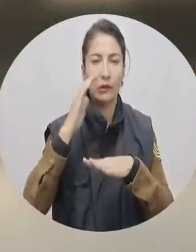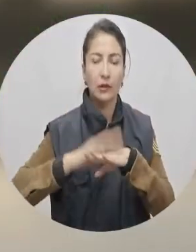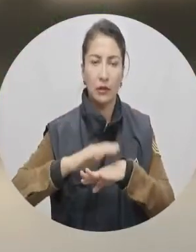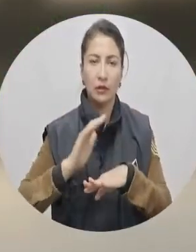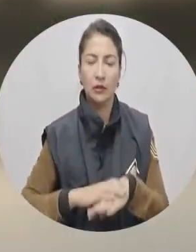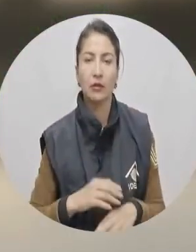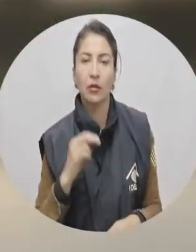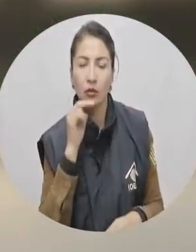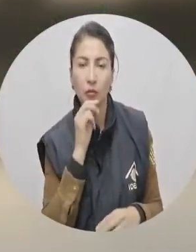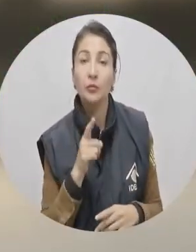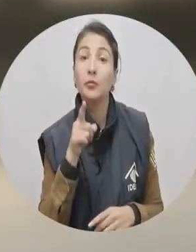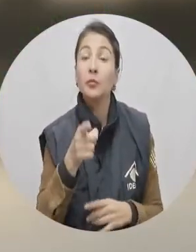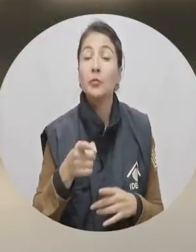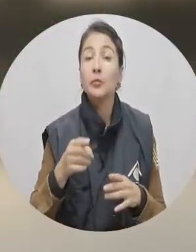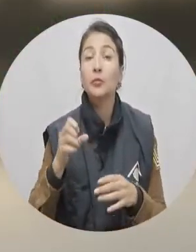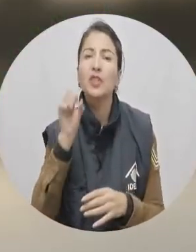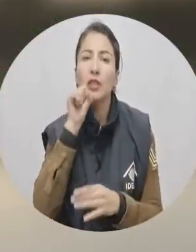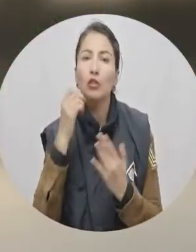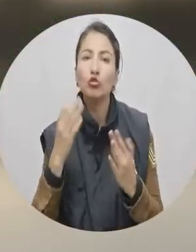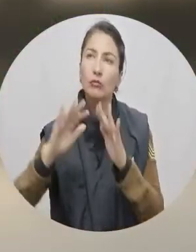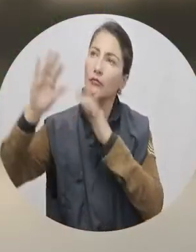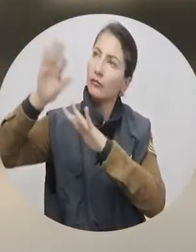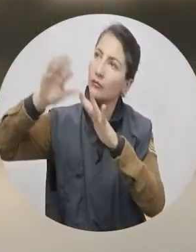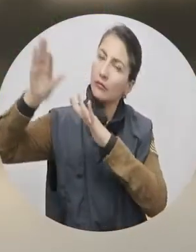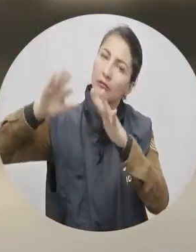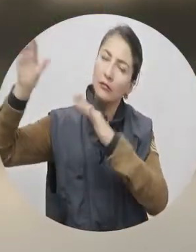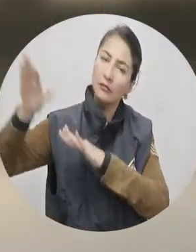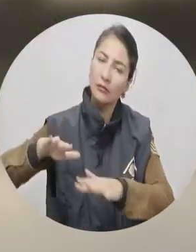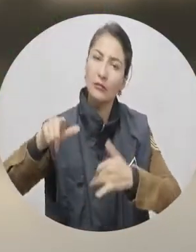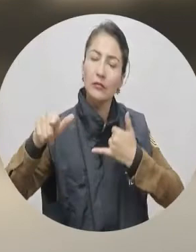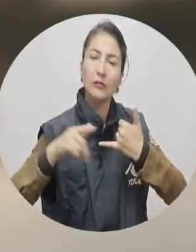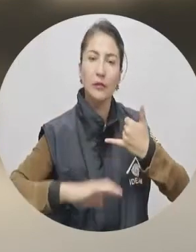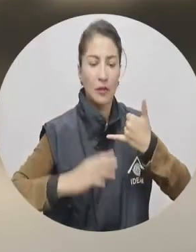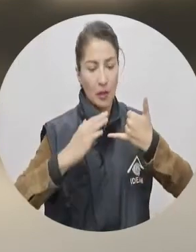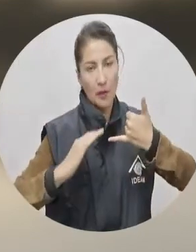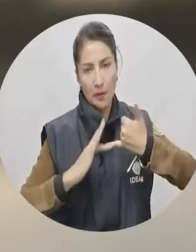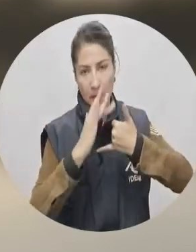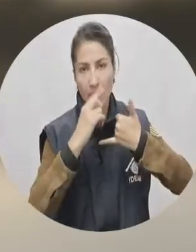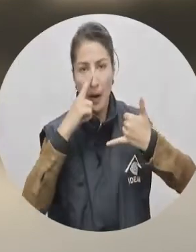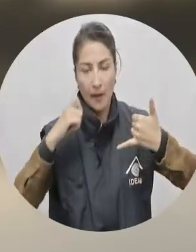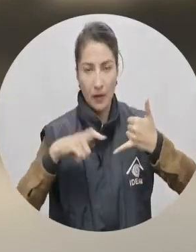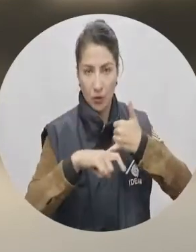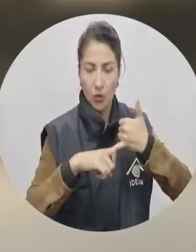Alerta naranja por riesgo de deslizamientos de tierra en las regiones Pacífica y Amazónica.